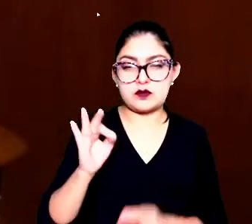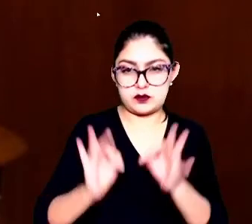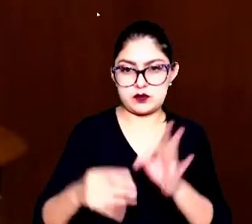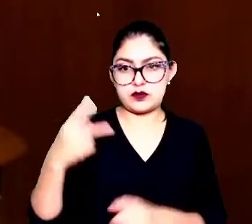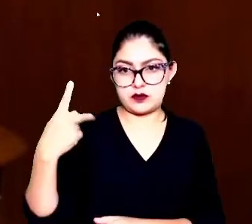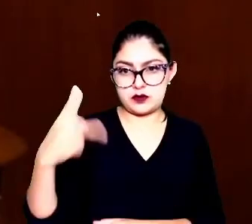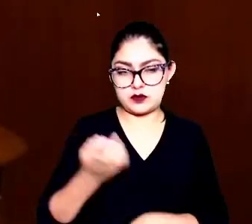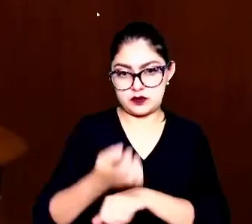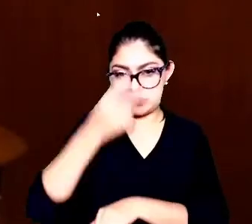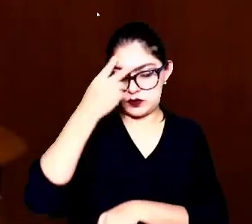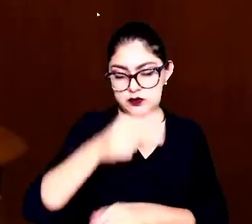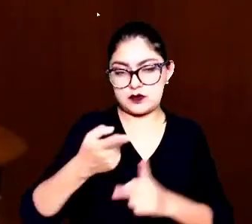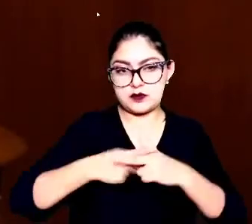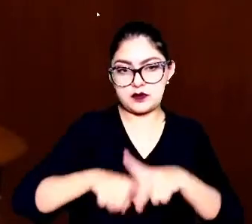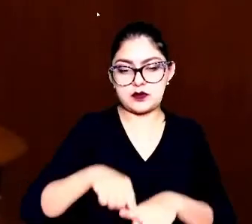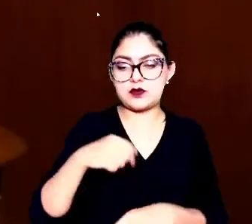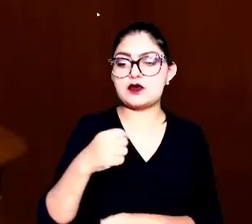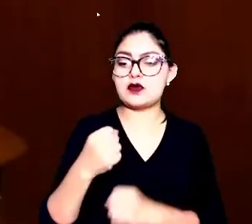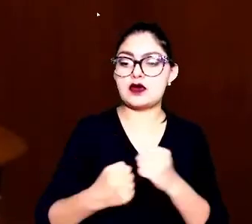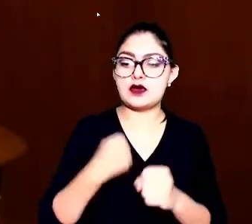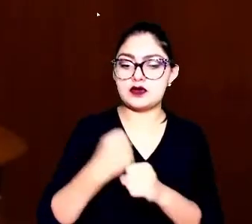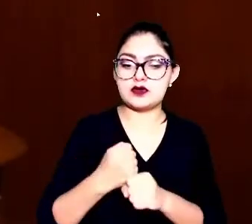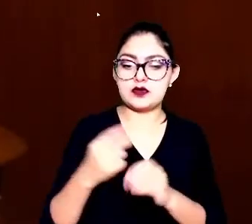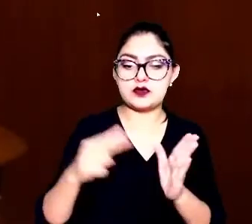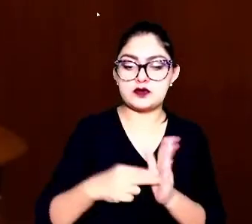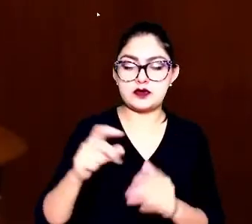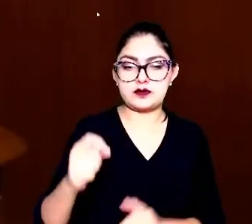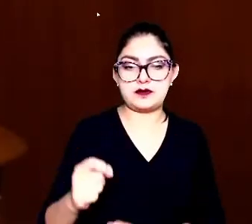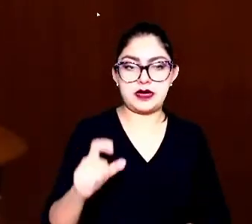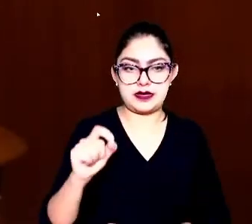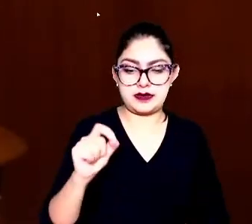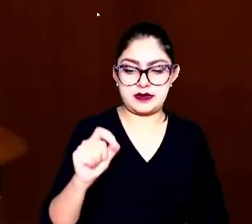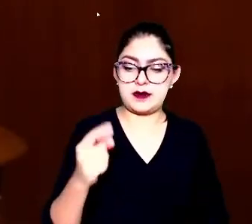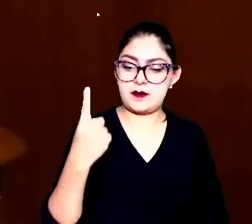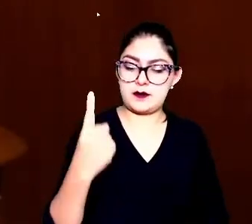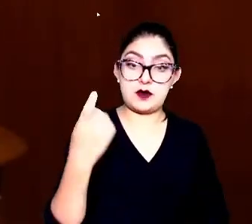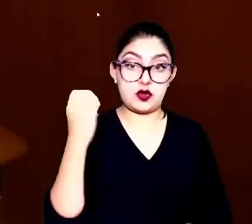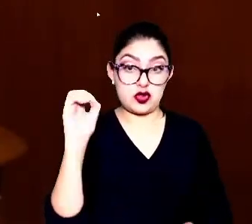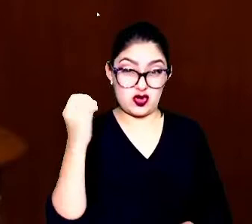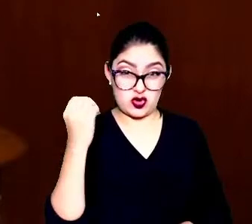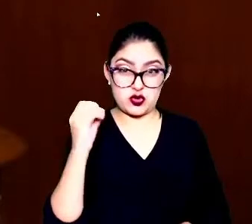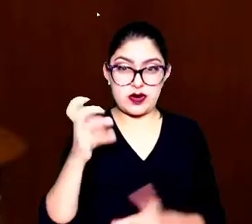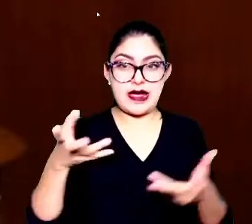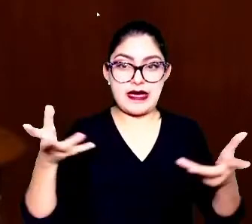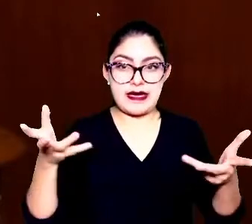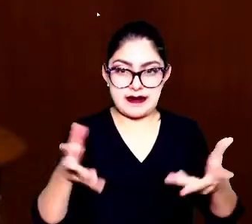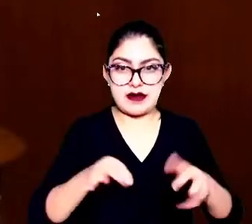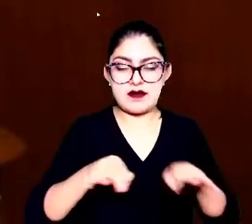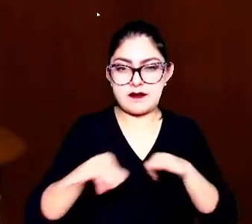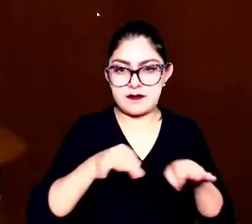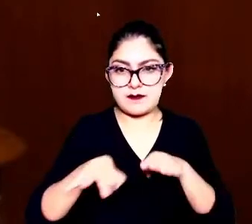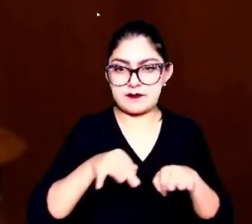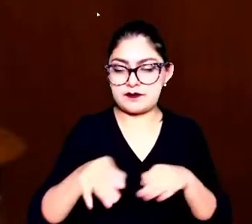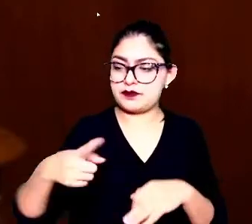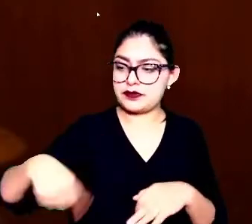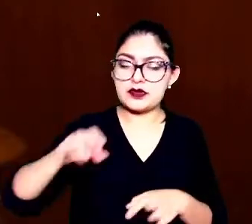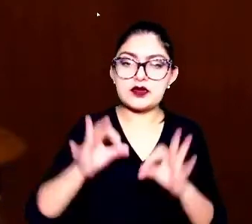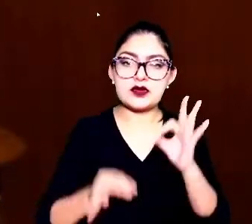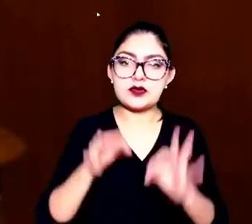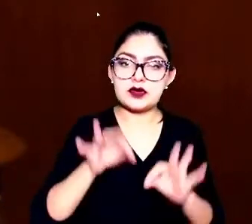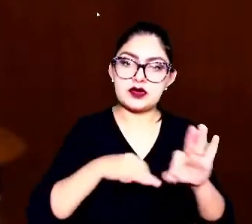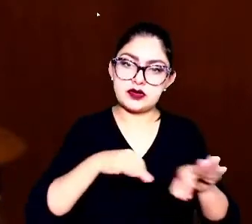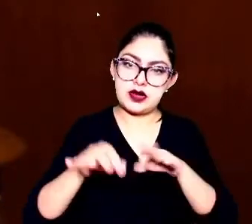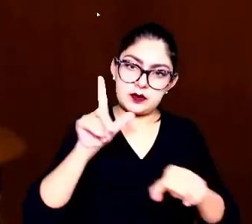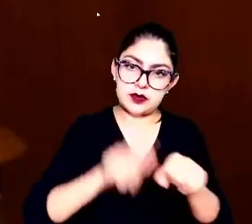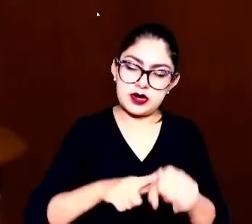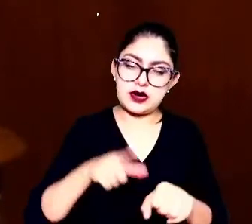primero de octubre del año 2020 los tribunales laborales que han entrado en funciones se